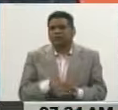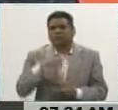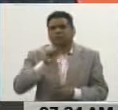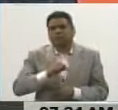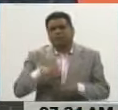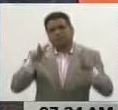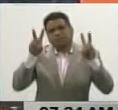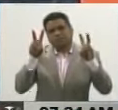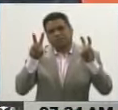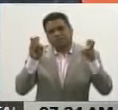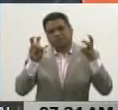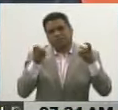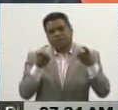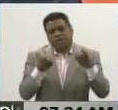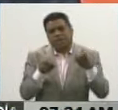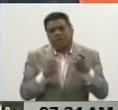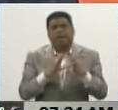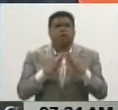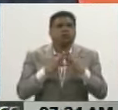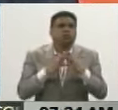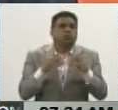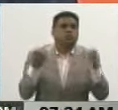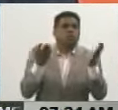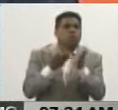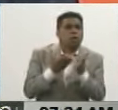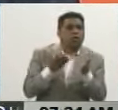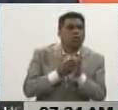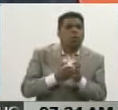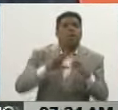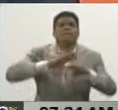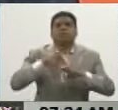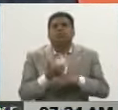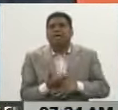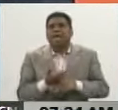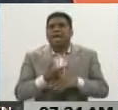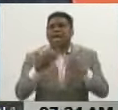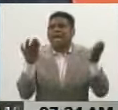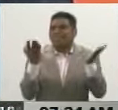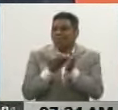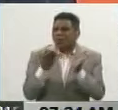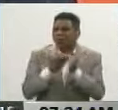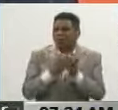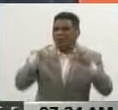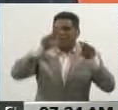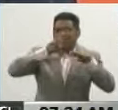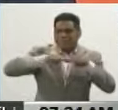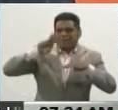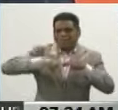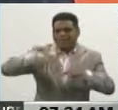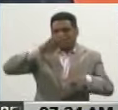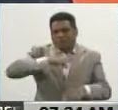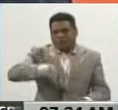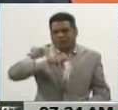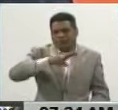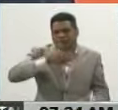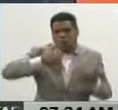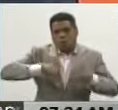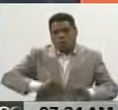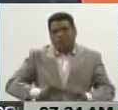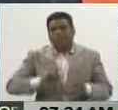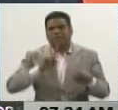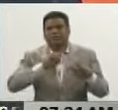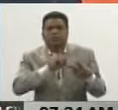muy sensible para todas las sociedades, porque es la formación, es la educación de los más pequeños, de los hijos, las